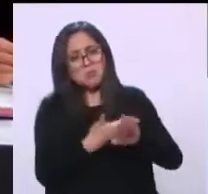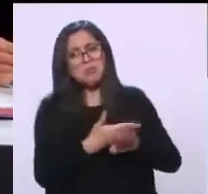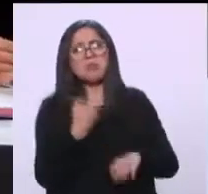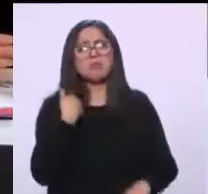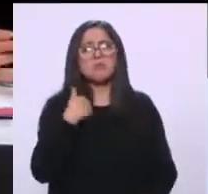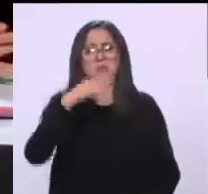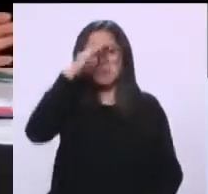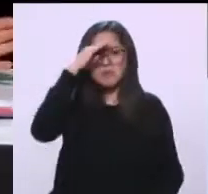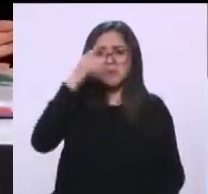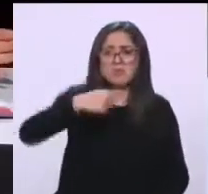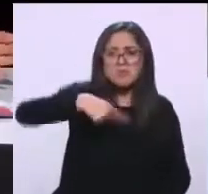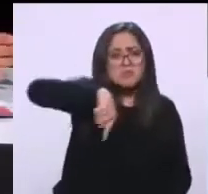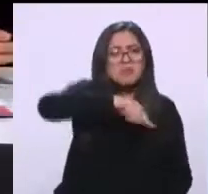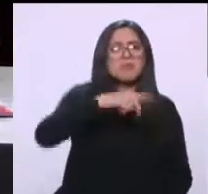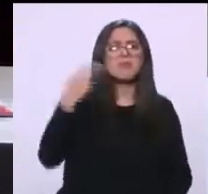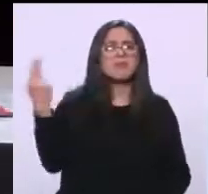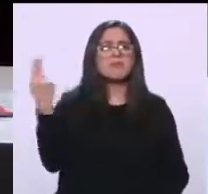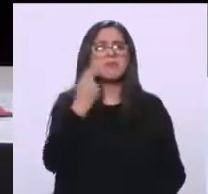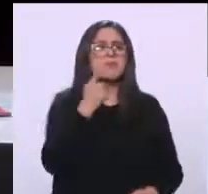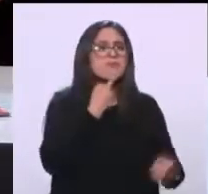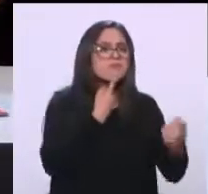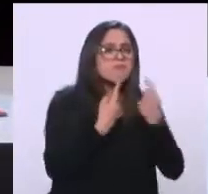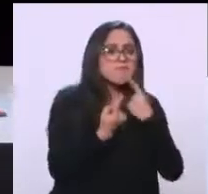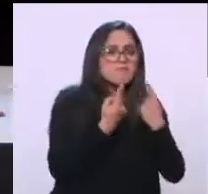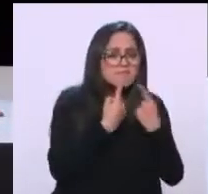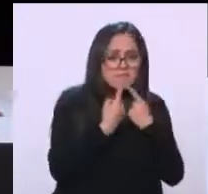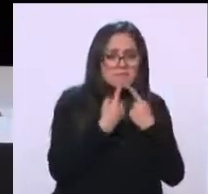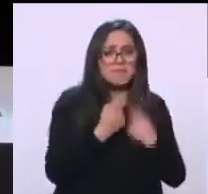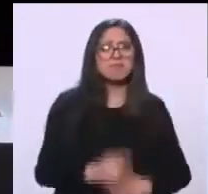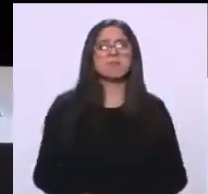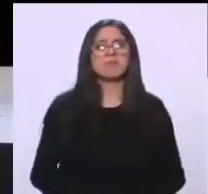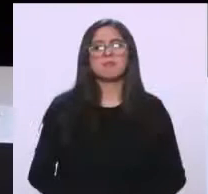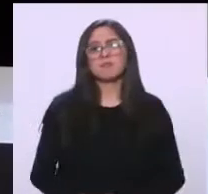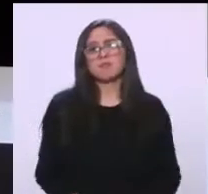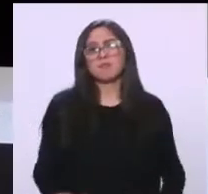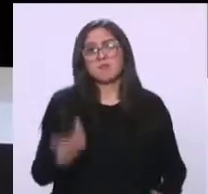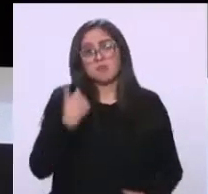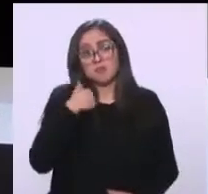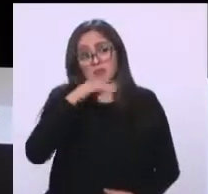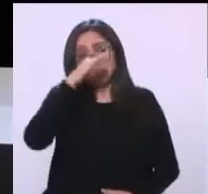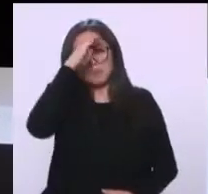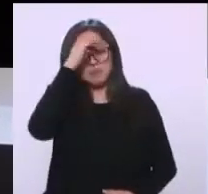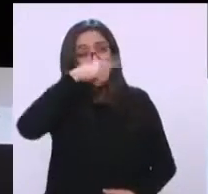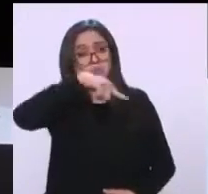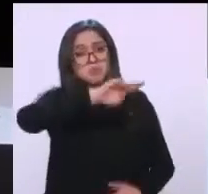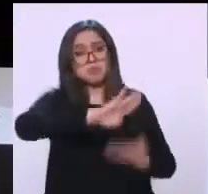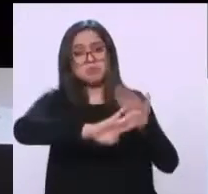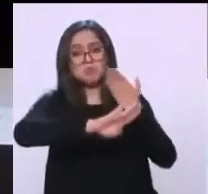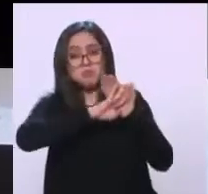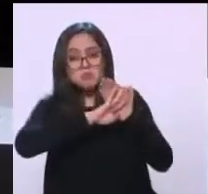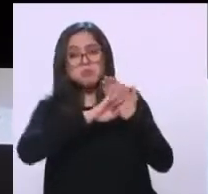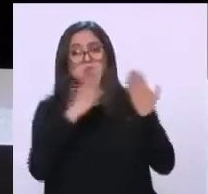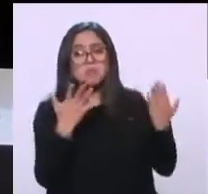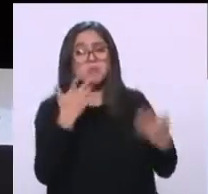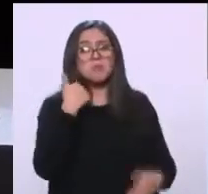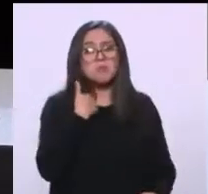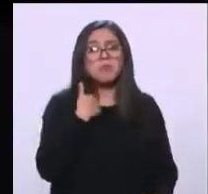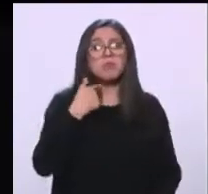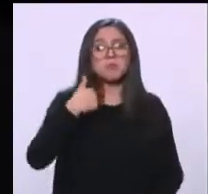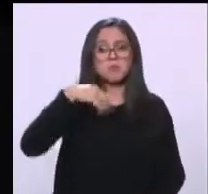hacer, dialogando. Y yo, me van a linchar, pero yo sí creería que sería un error que se fuera Rosario